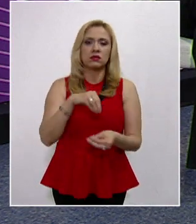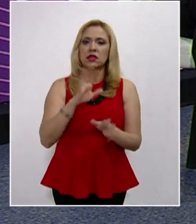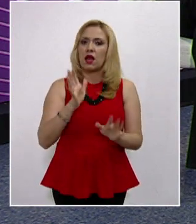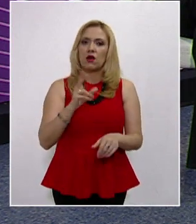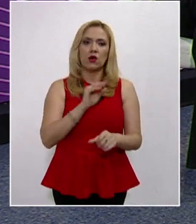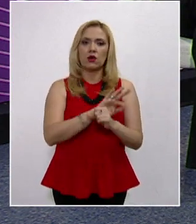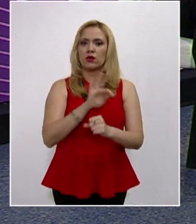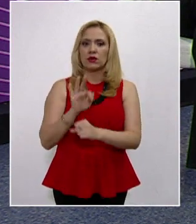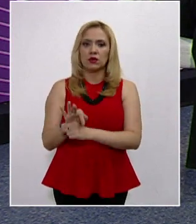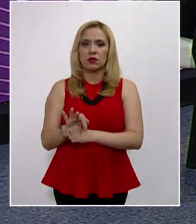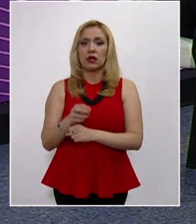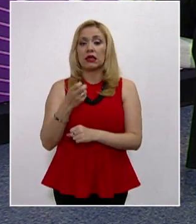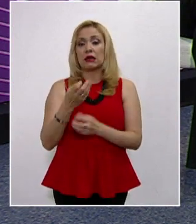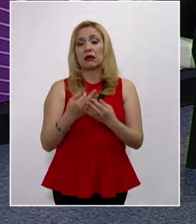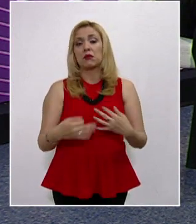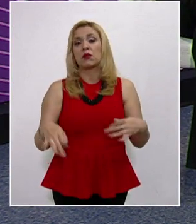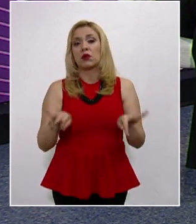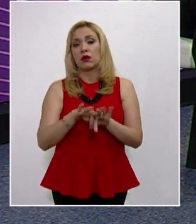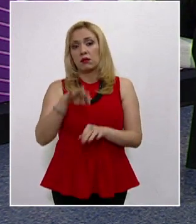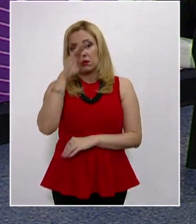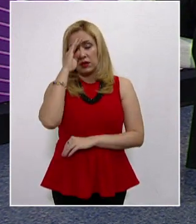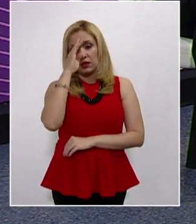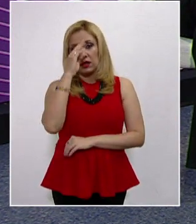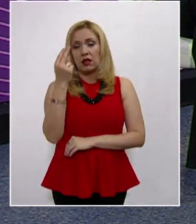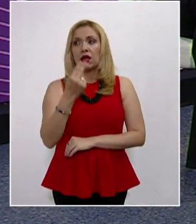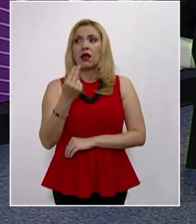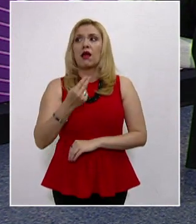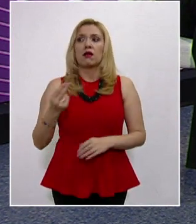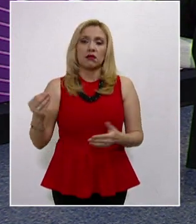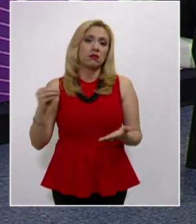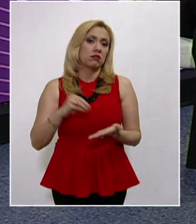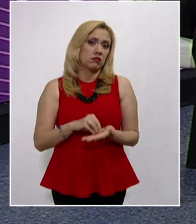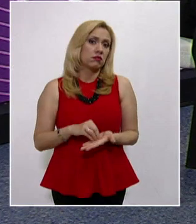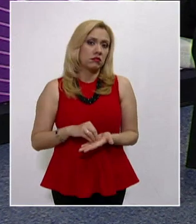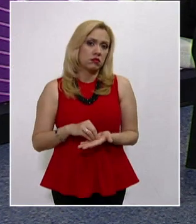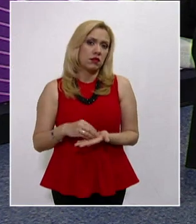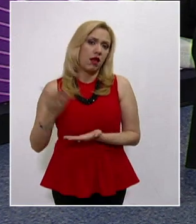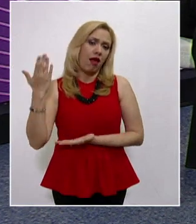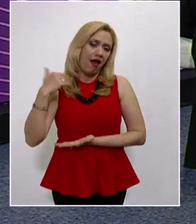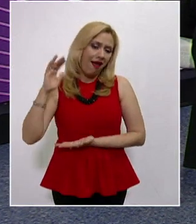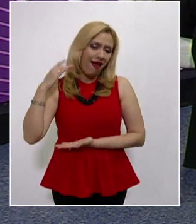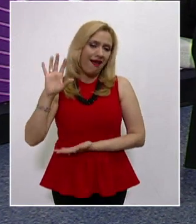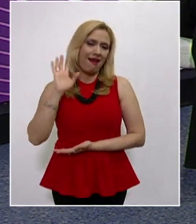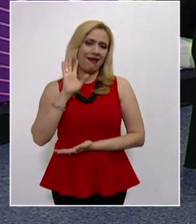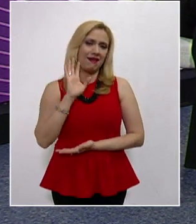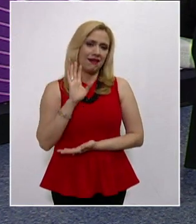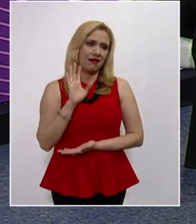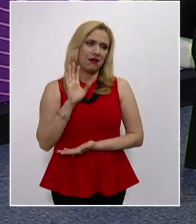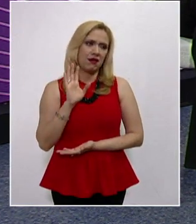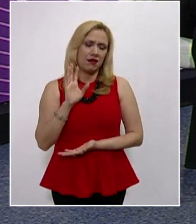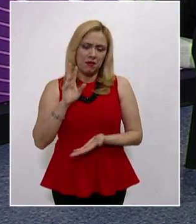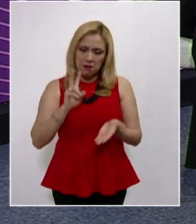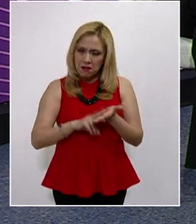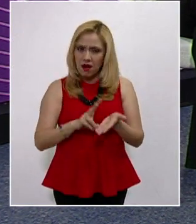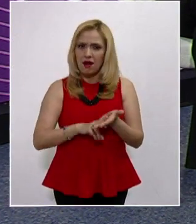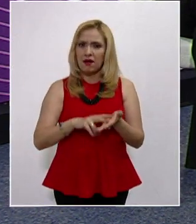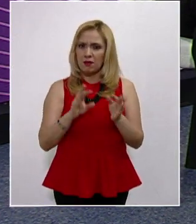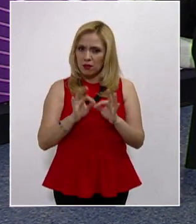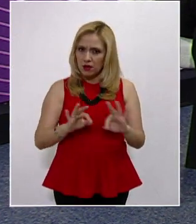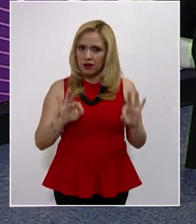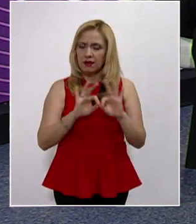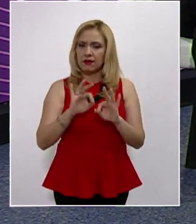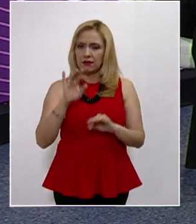se consideraba que era fundamental tratar de acotarlo porque si bien había tenido un valor bastante